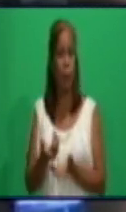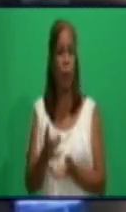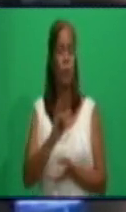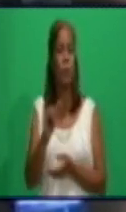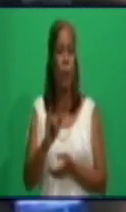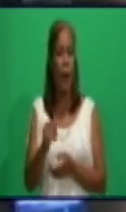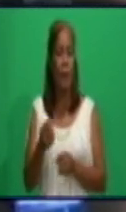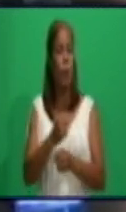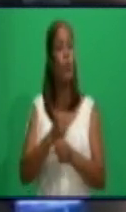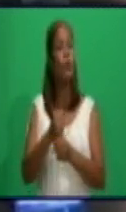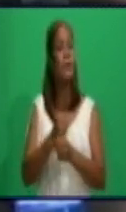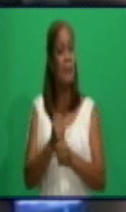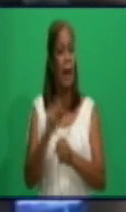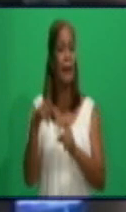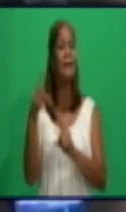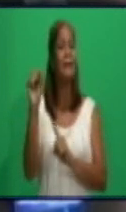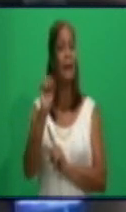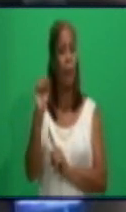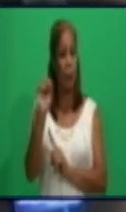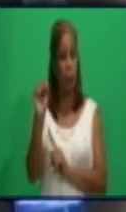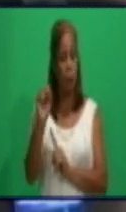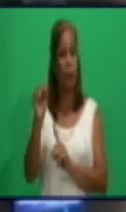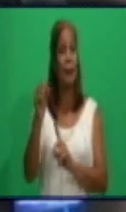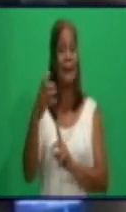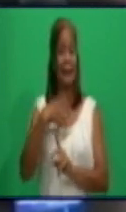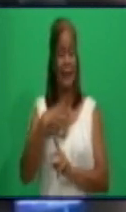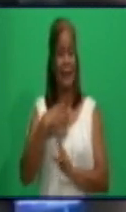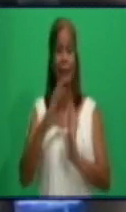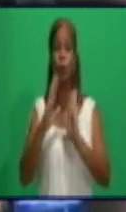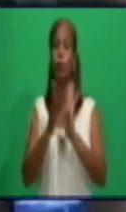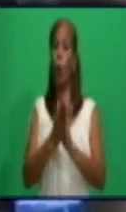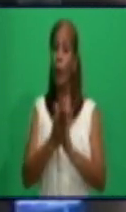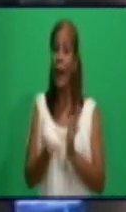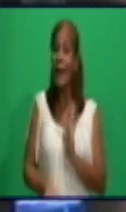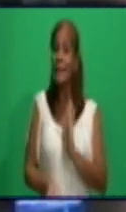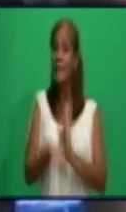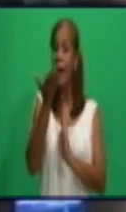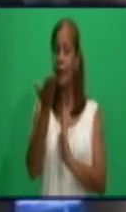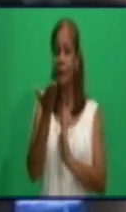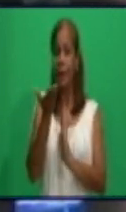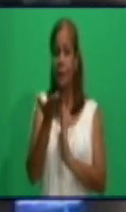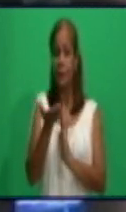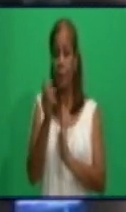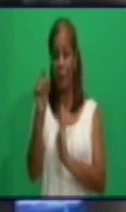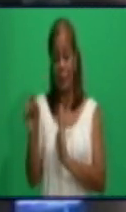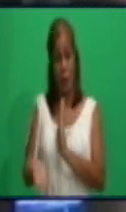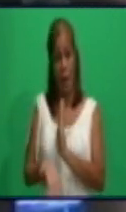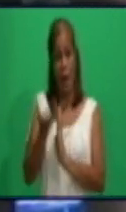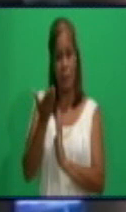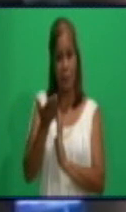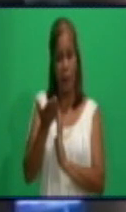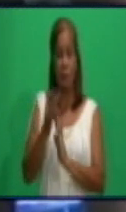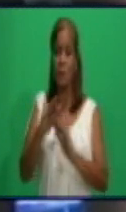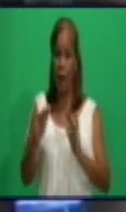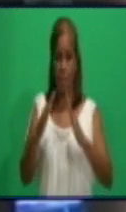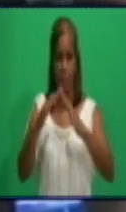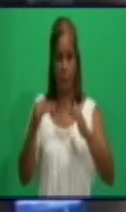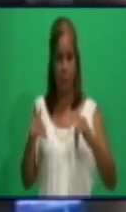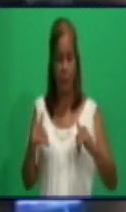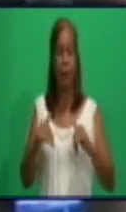del transporte. Se trata de tener todas las altas previstas por municipios para entonces unificar en un transporte el recorrido, y quizás